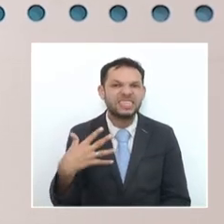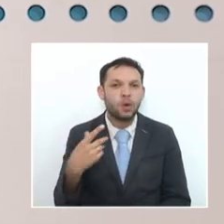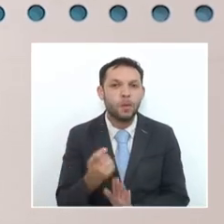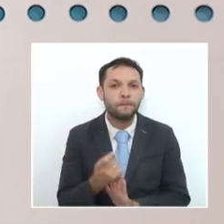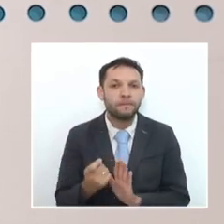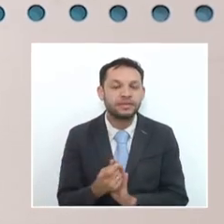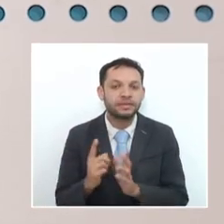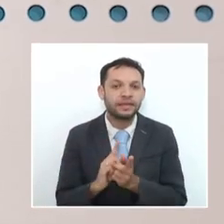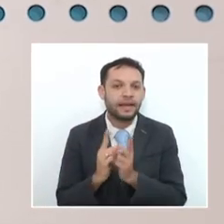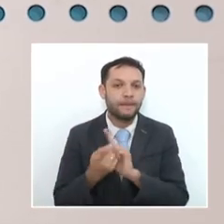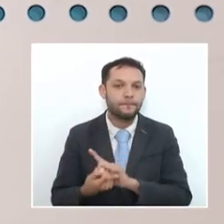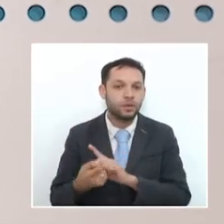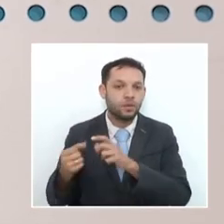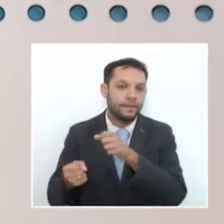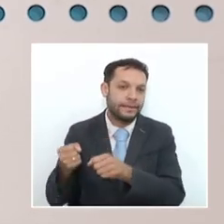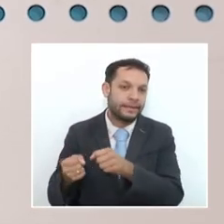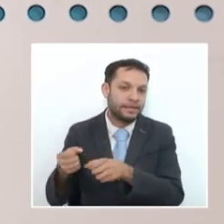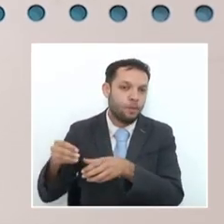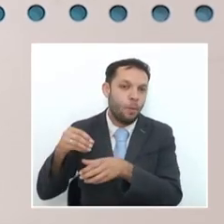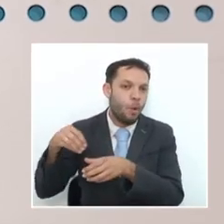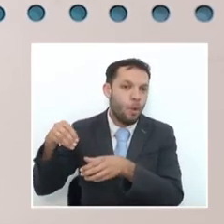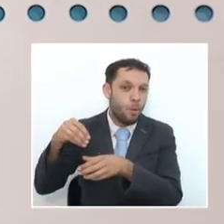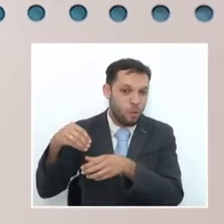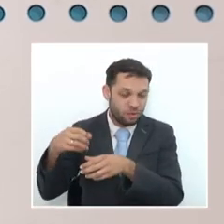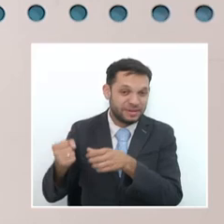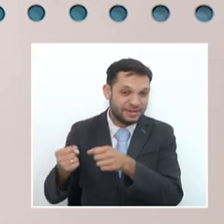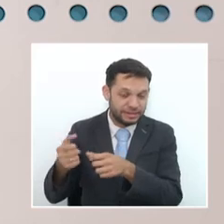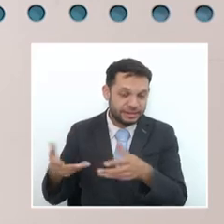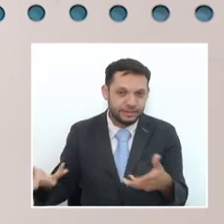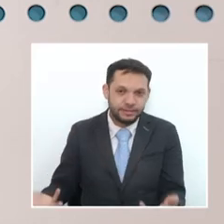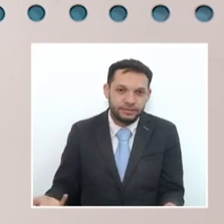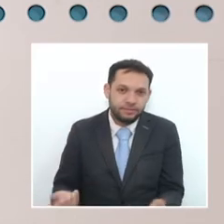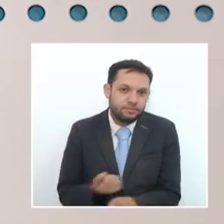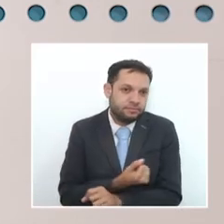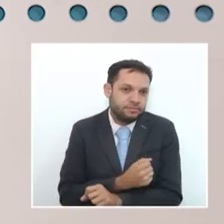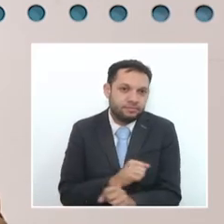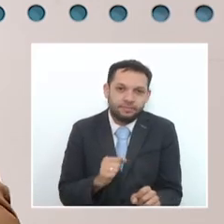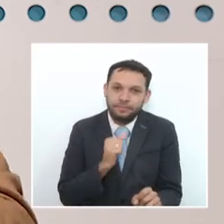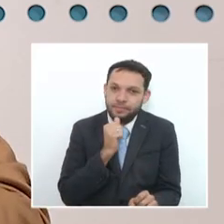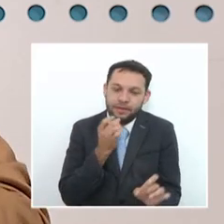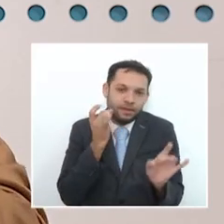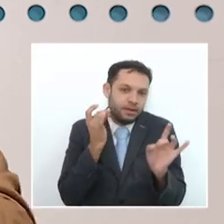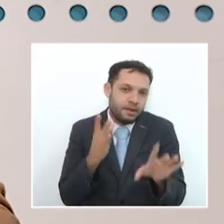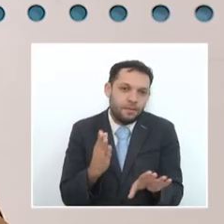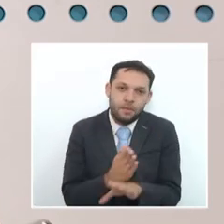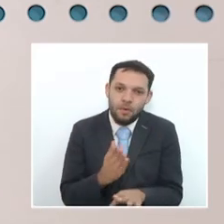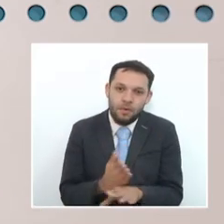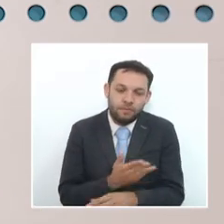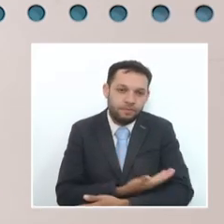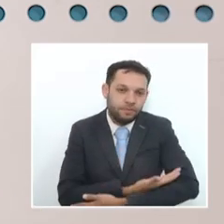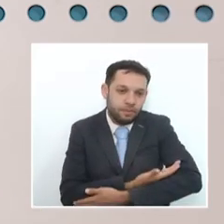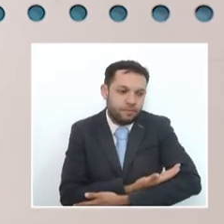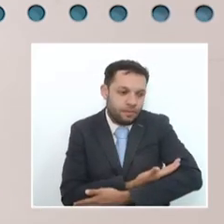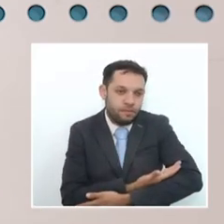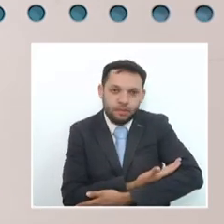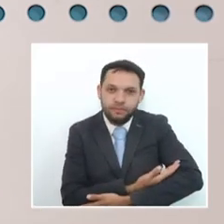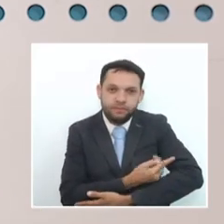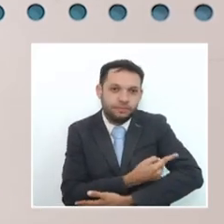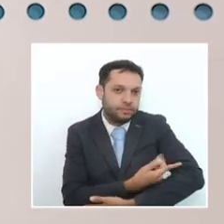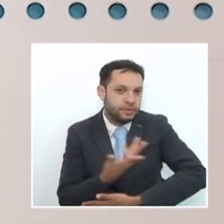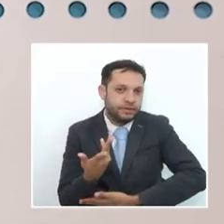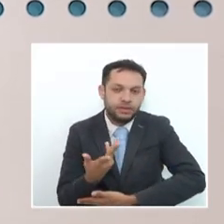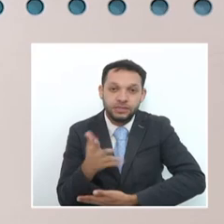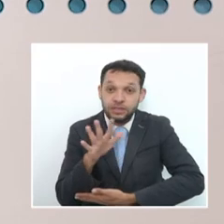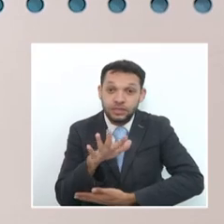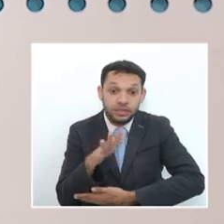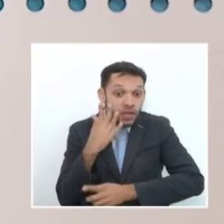leche. El problema, pues primero gravísimo. Pues un nene, un bebé pues sin 5 días,